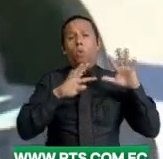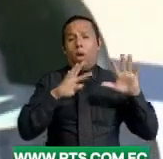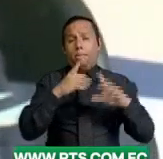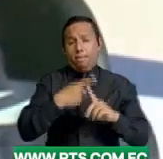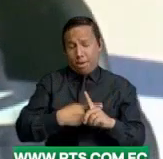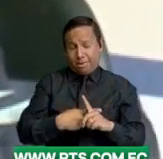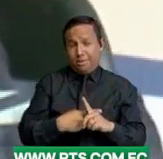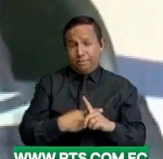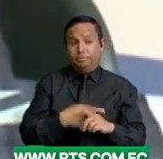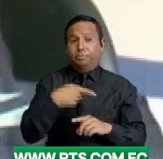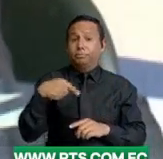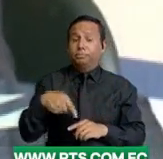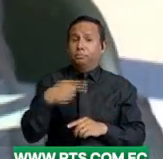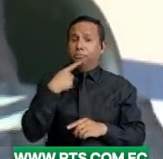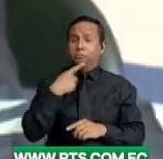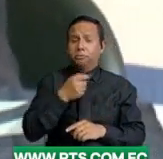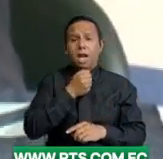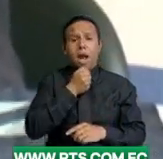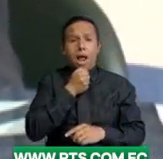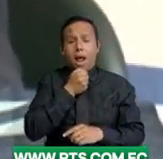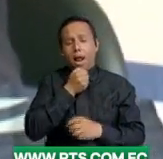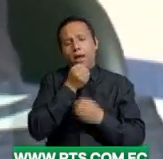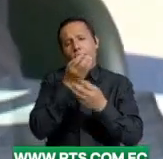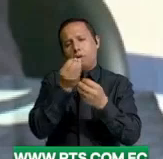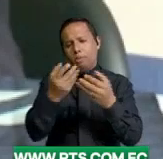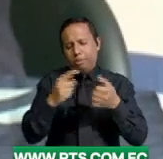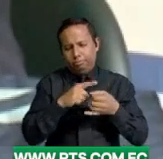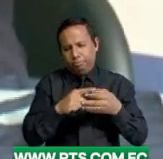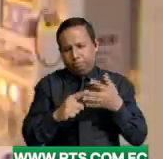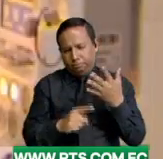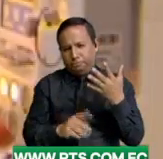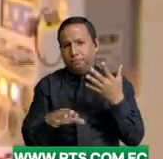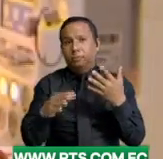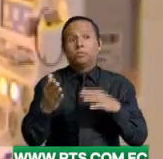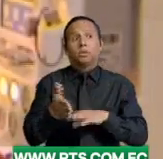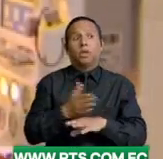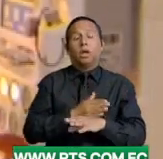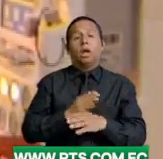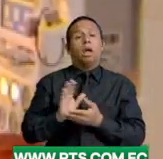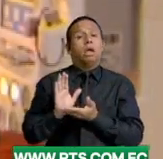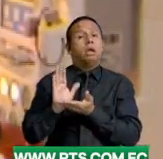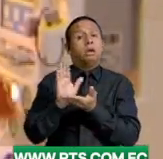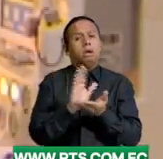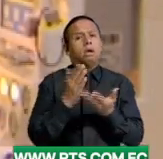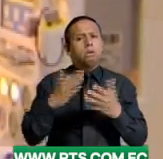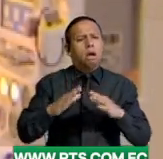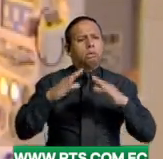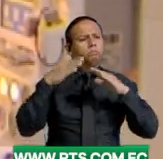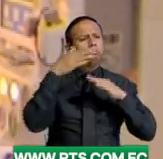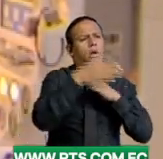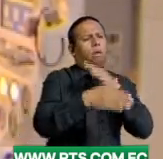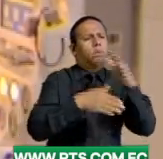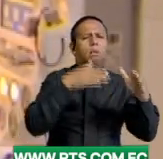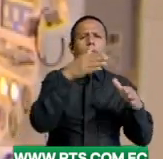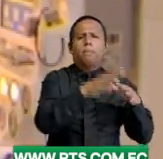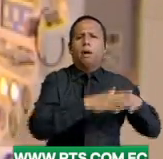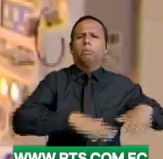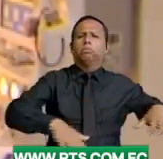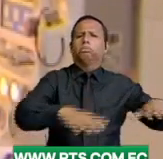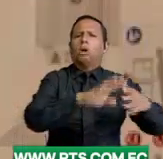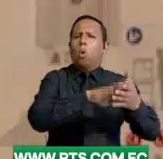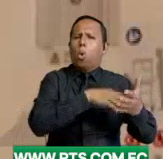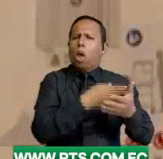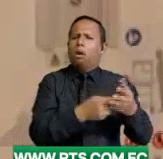prensa dio a conocer algunas novedades. El IES inició un plan piloto donde 5 unidades médicas atendieron fines de semana en variados horarios